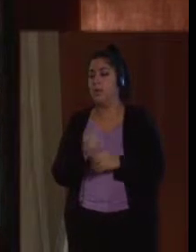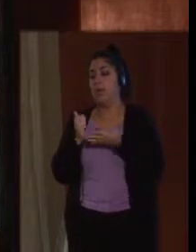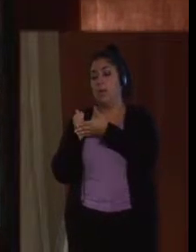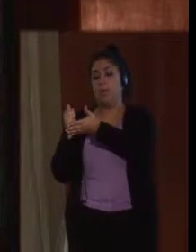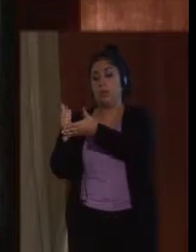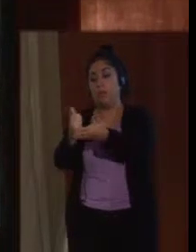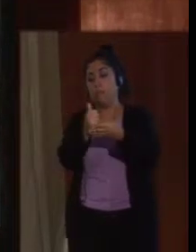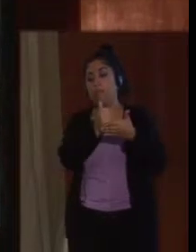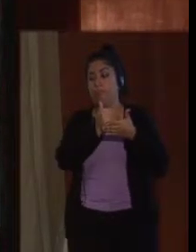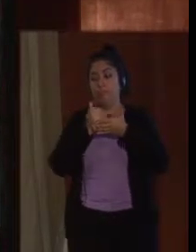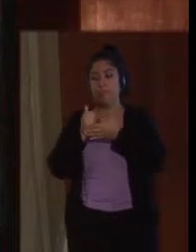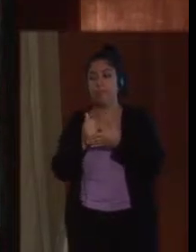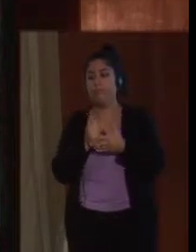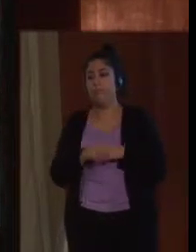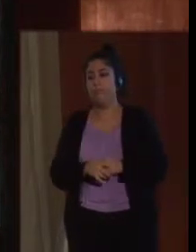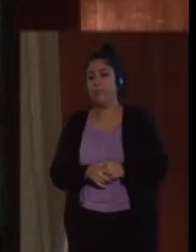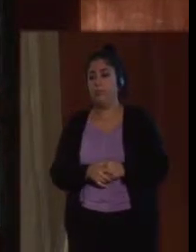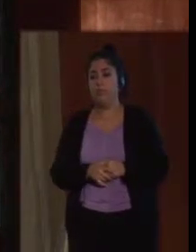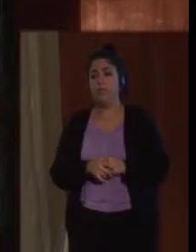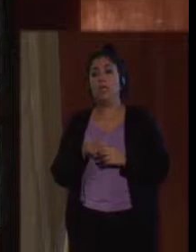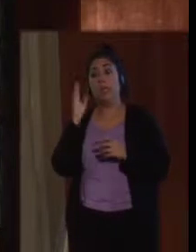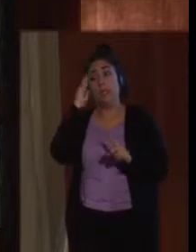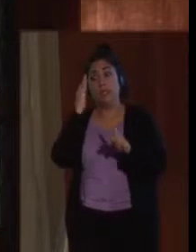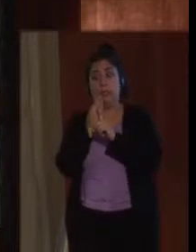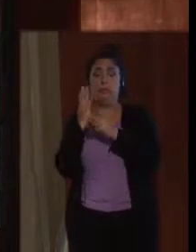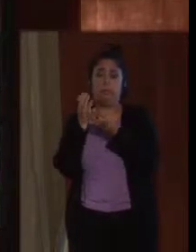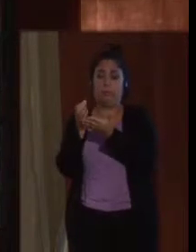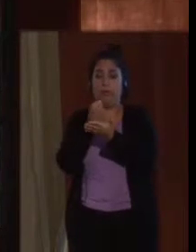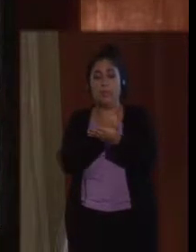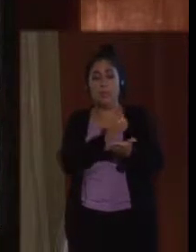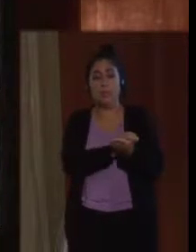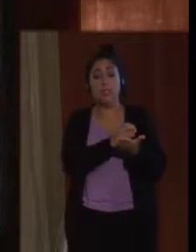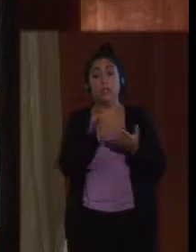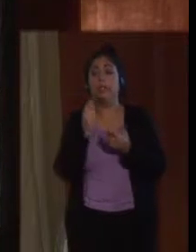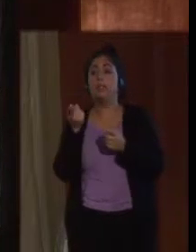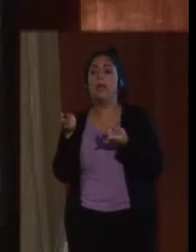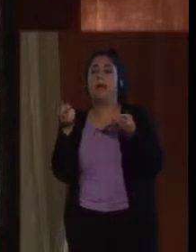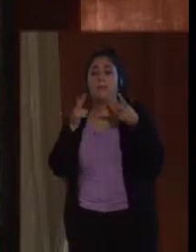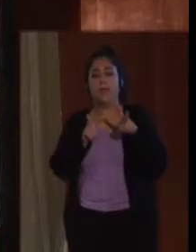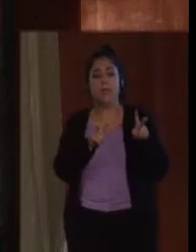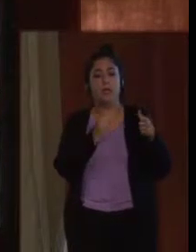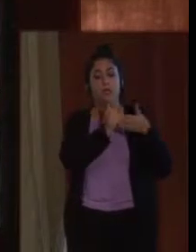nivel del Sistema Nacional de Inversión Pública peruano.